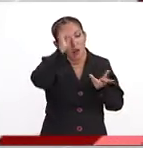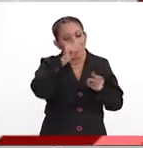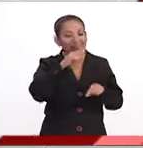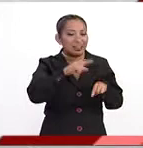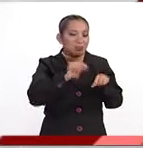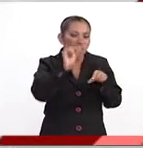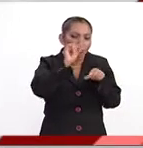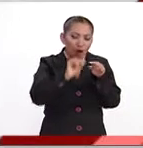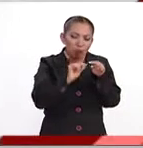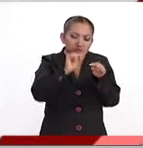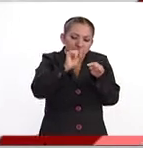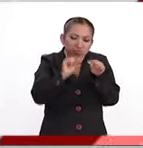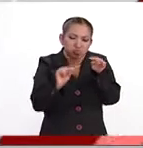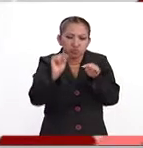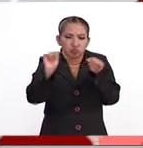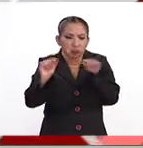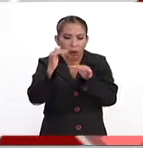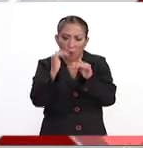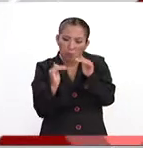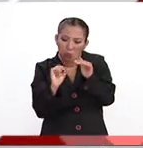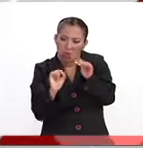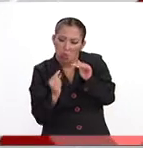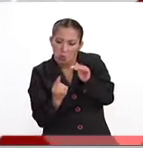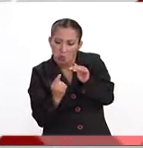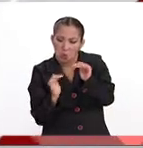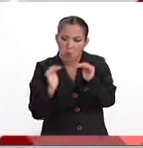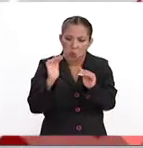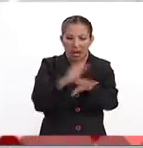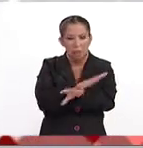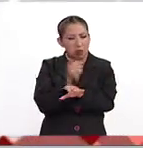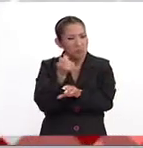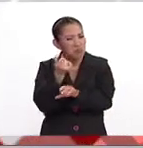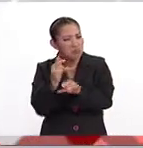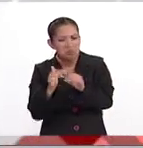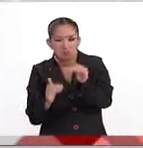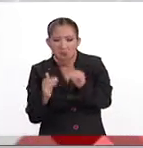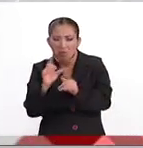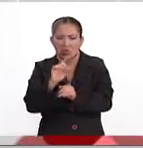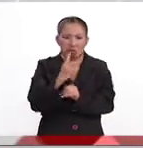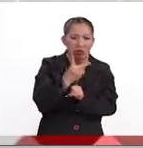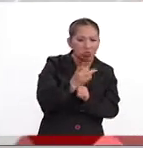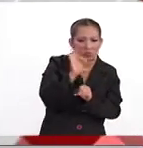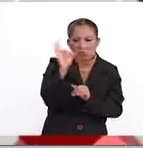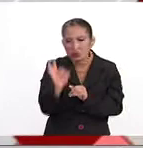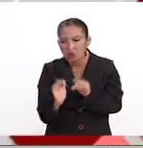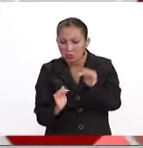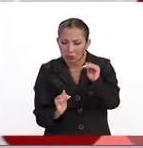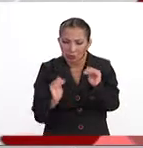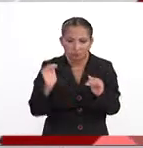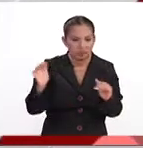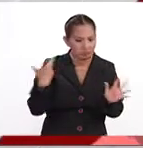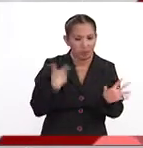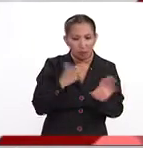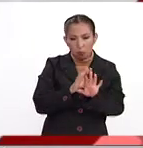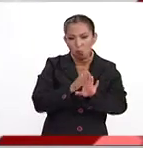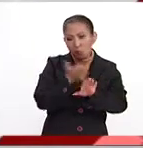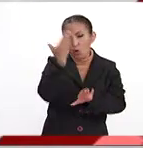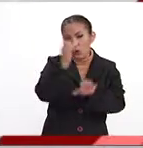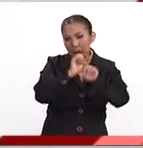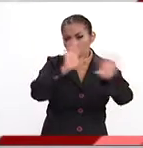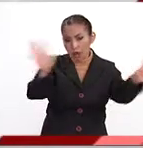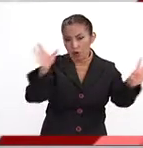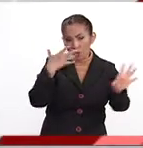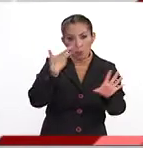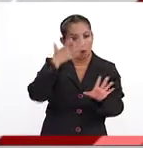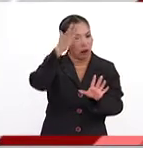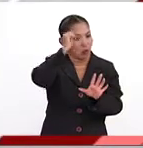muy poco. En su punto más bajo están en 21%, en su punto más alto están en 32%. Bastante claro el nivel